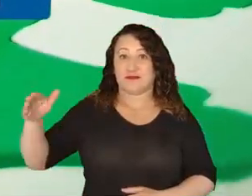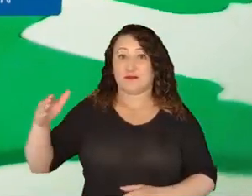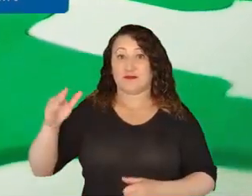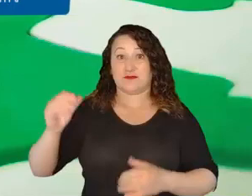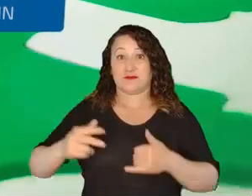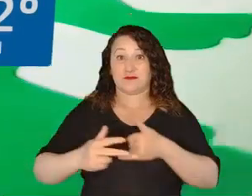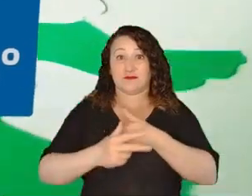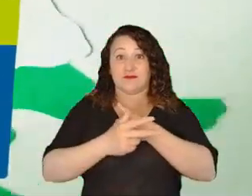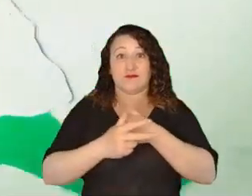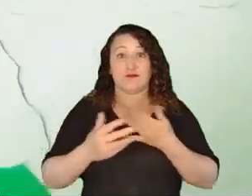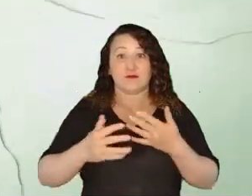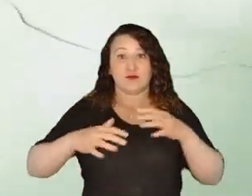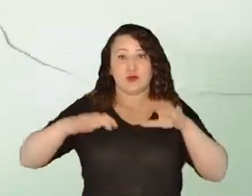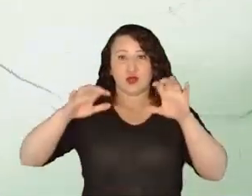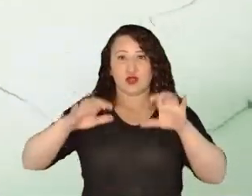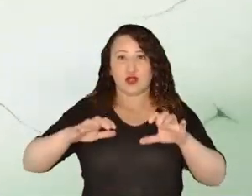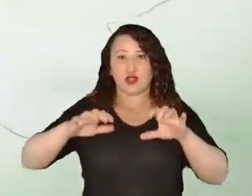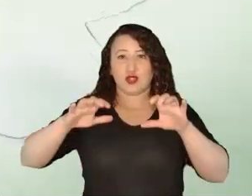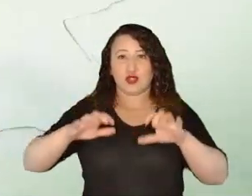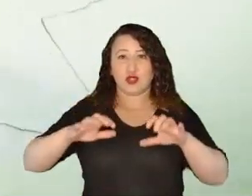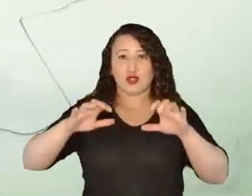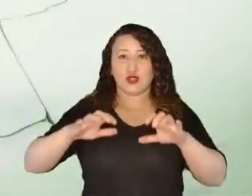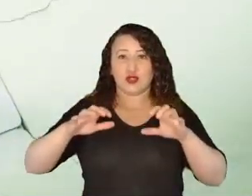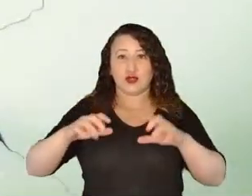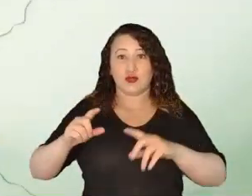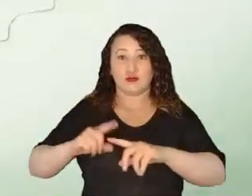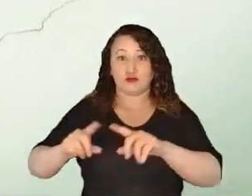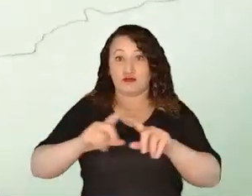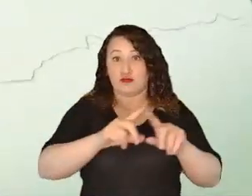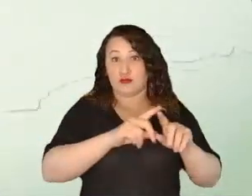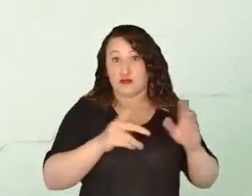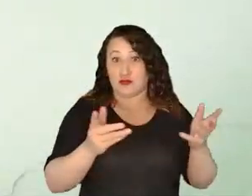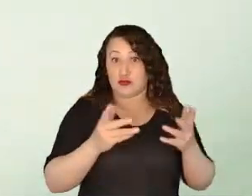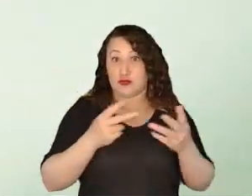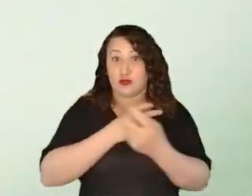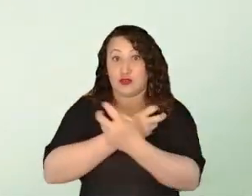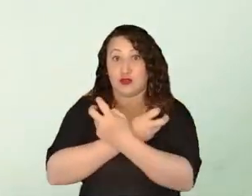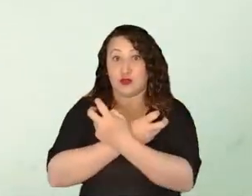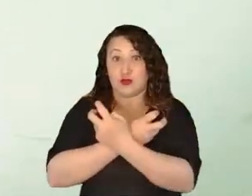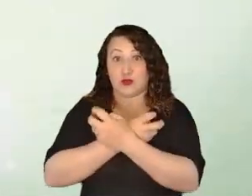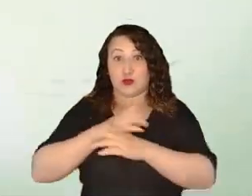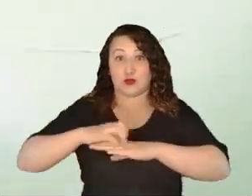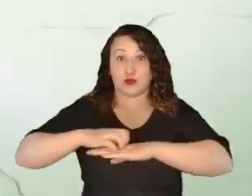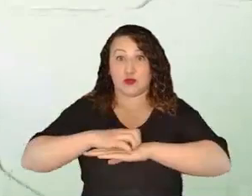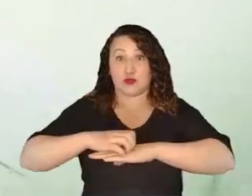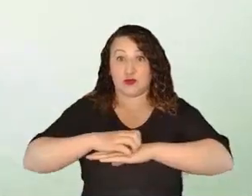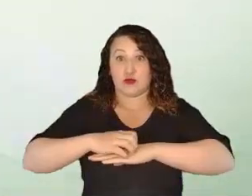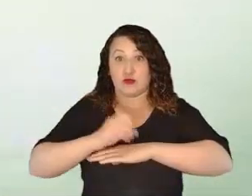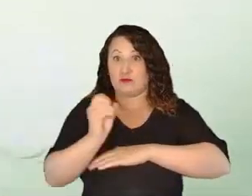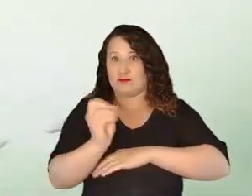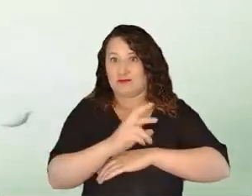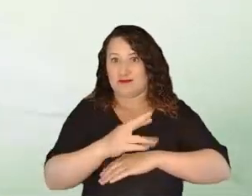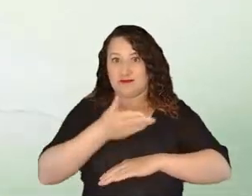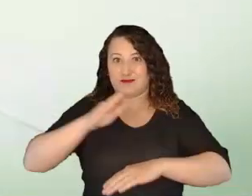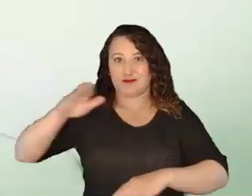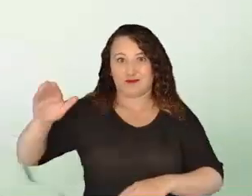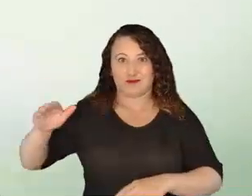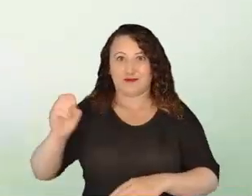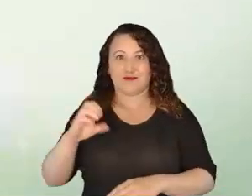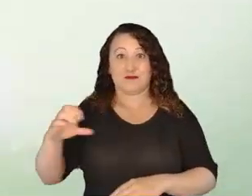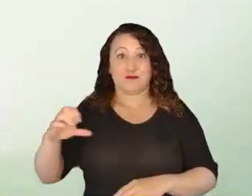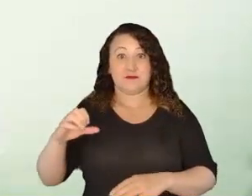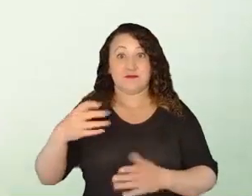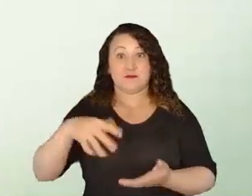Oriente de cauca las montañas de la región andina podrían experimentar lluvias de diversa intensidad en huila